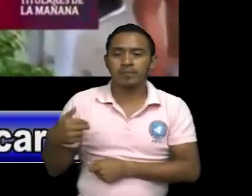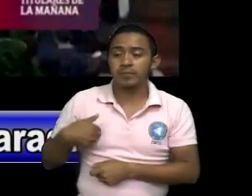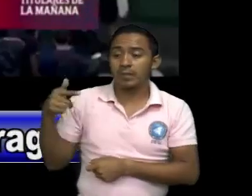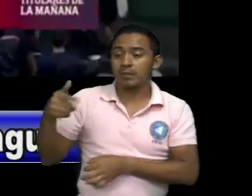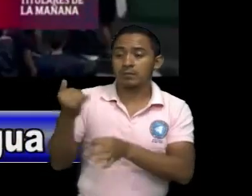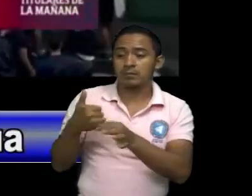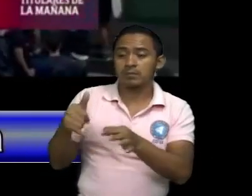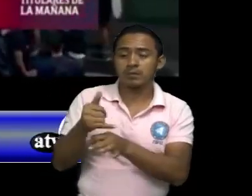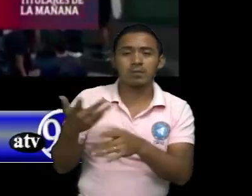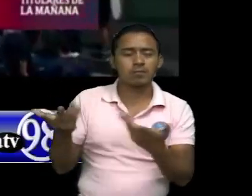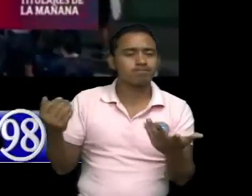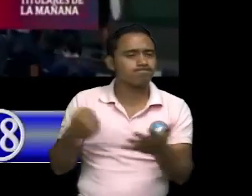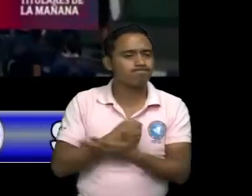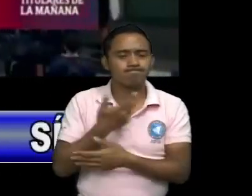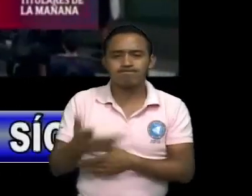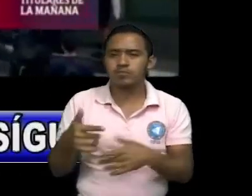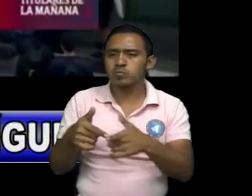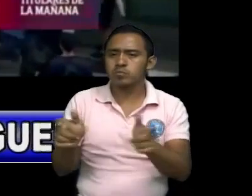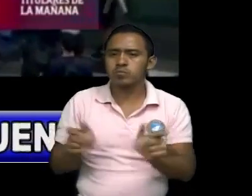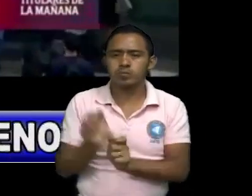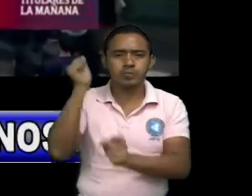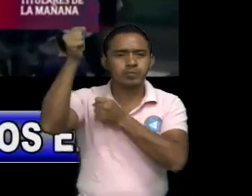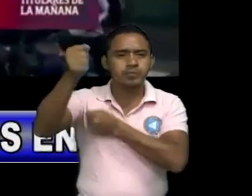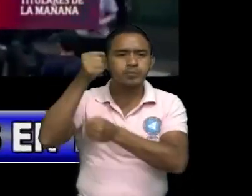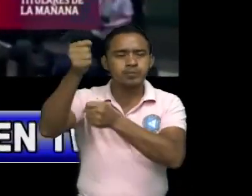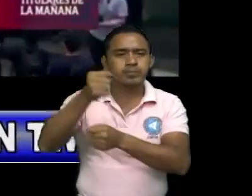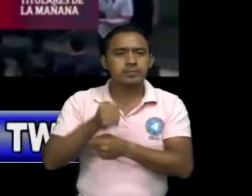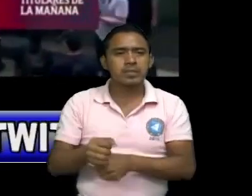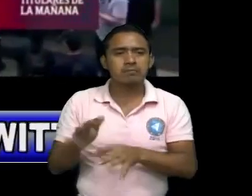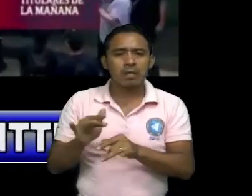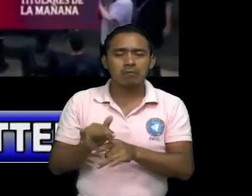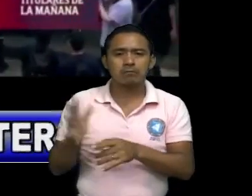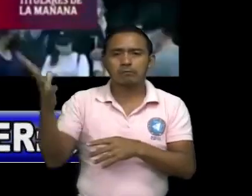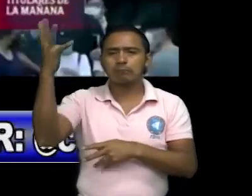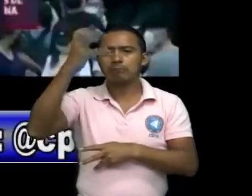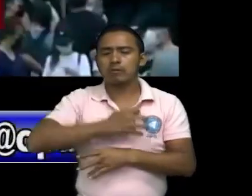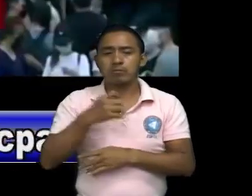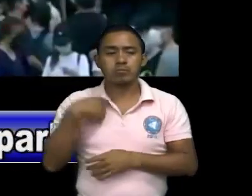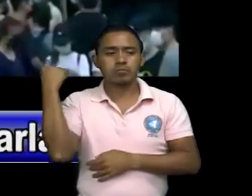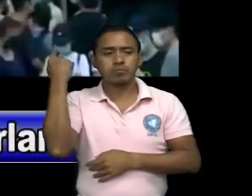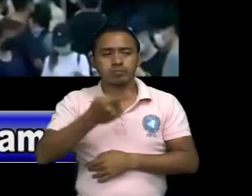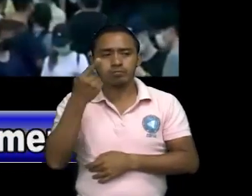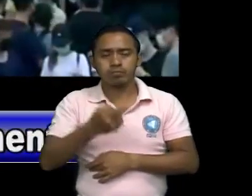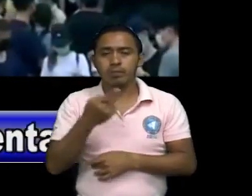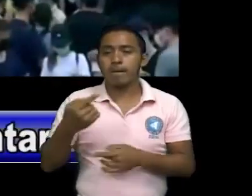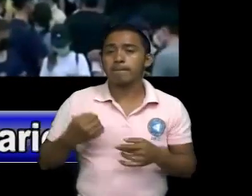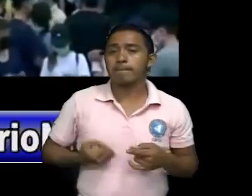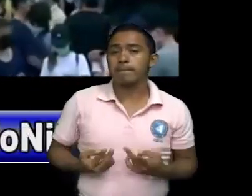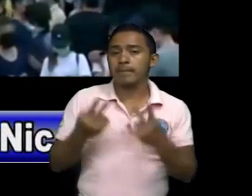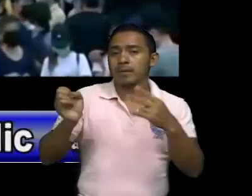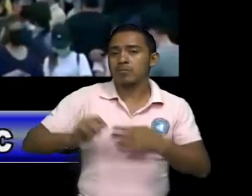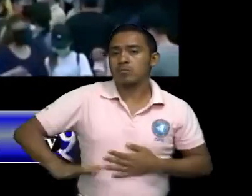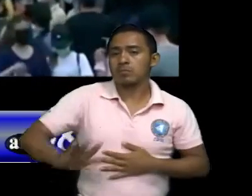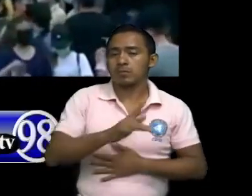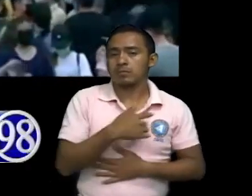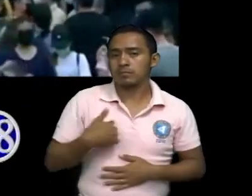isla y lamentó que el movimiento de protesta se haya radicalizado hasta amenazar la vida social del territorio